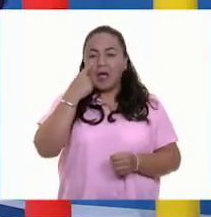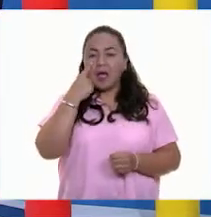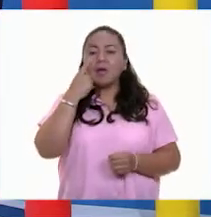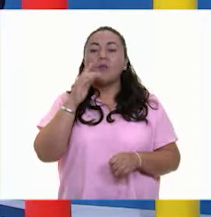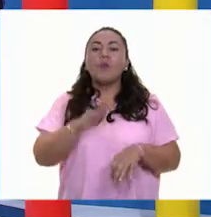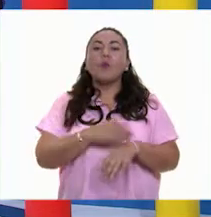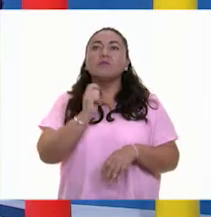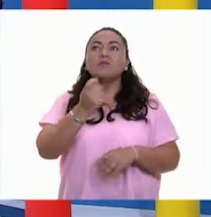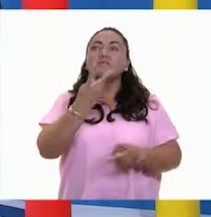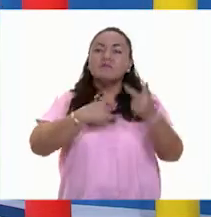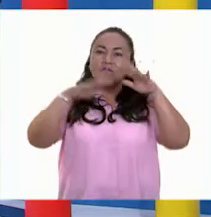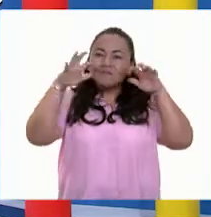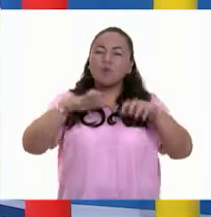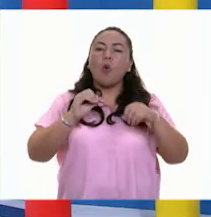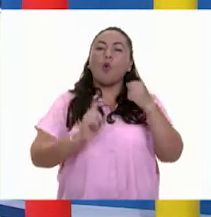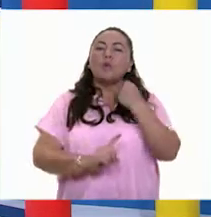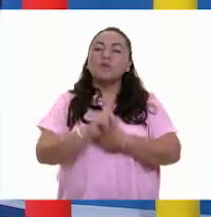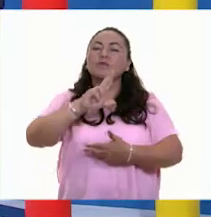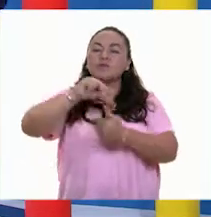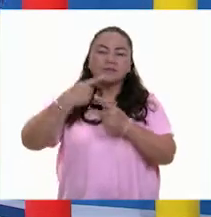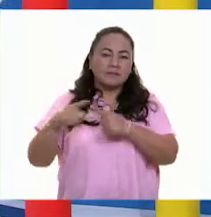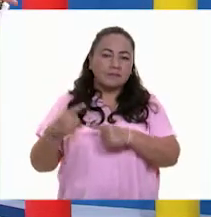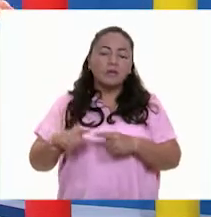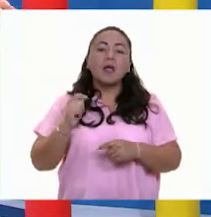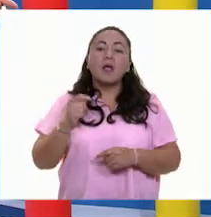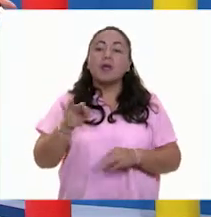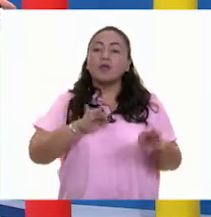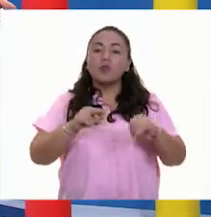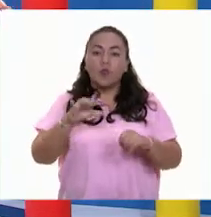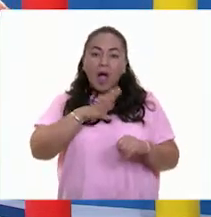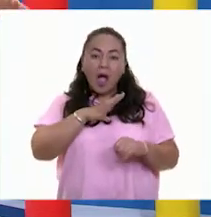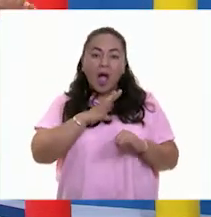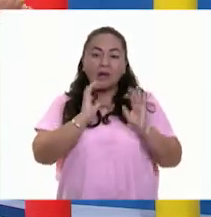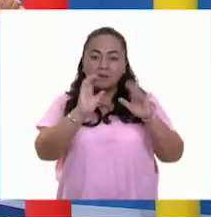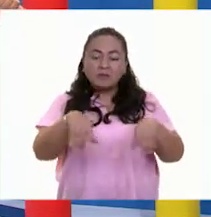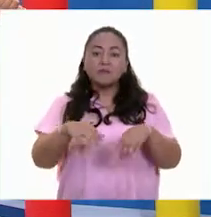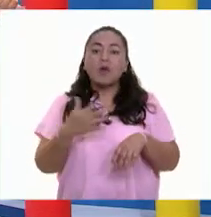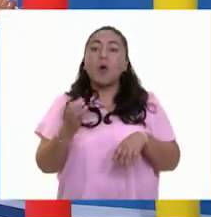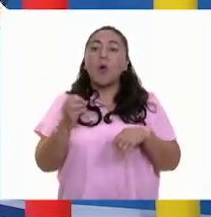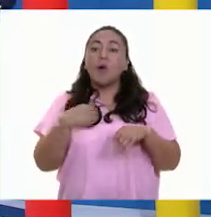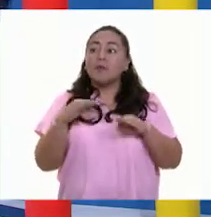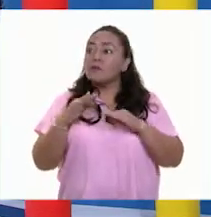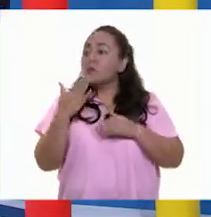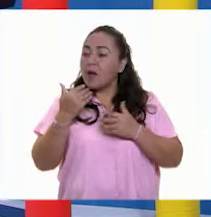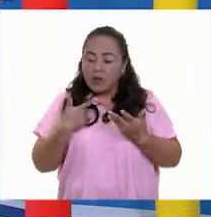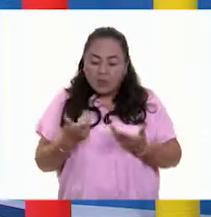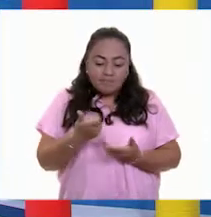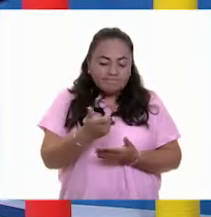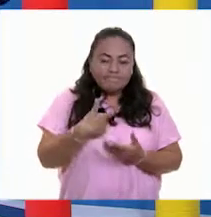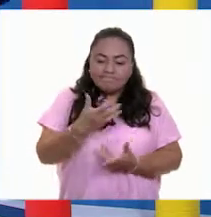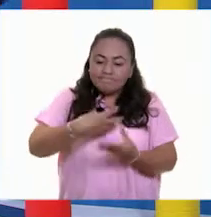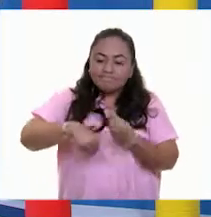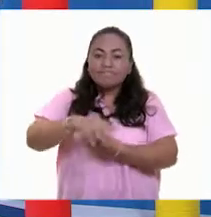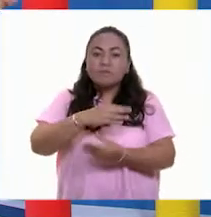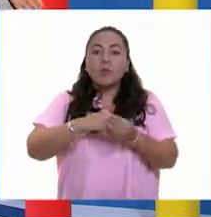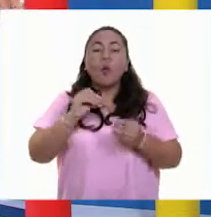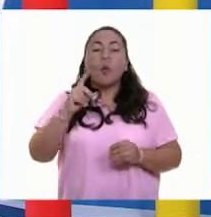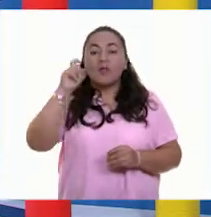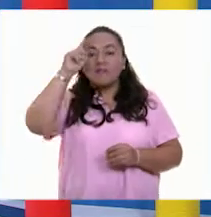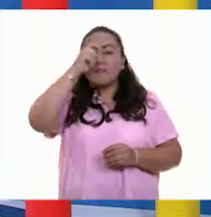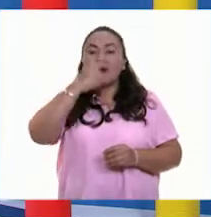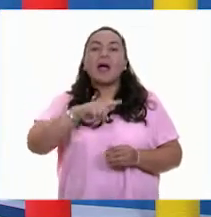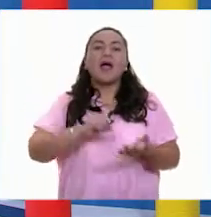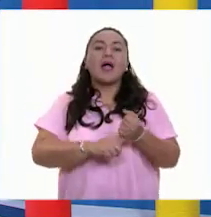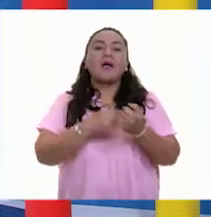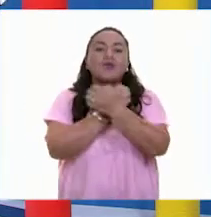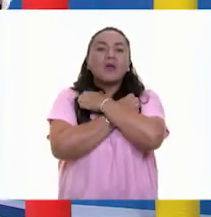de los desastres son el desempleo, la insuficiencia de ingresos por la misma pérdida de trabajo, la dificultad de acceso a los servicios